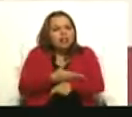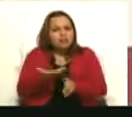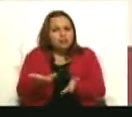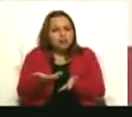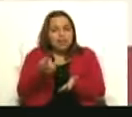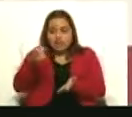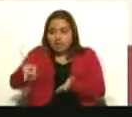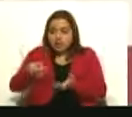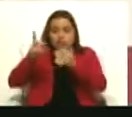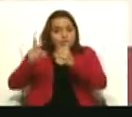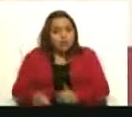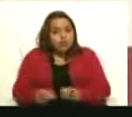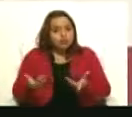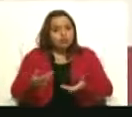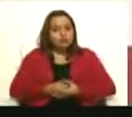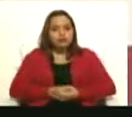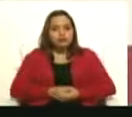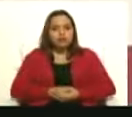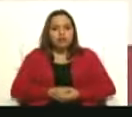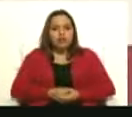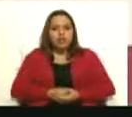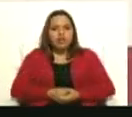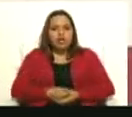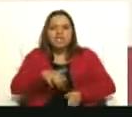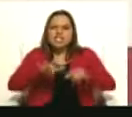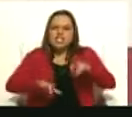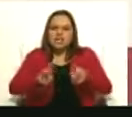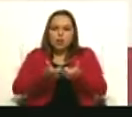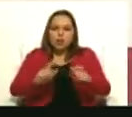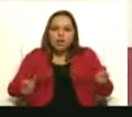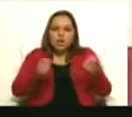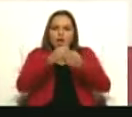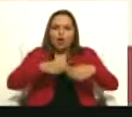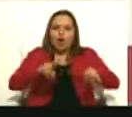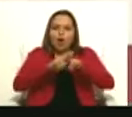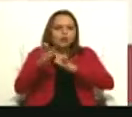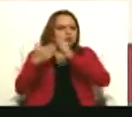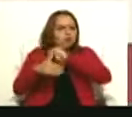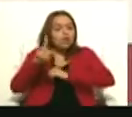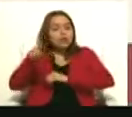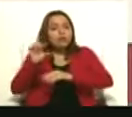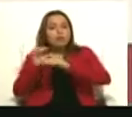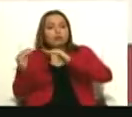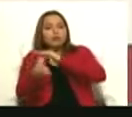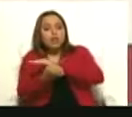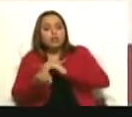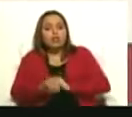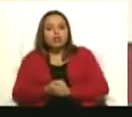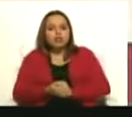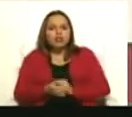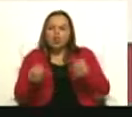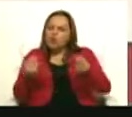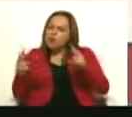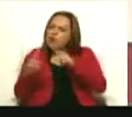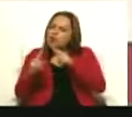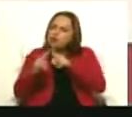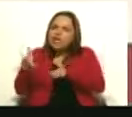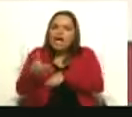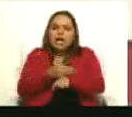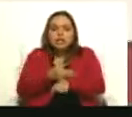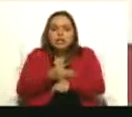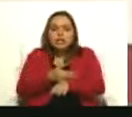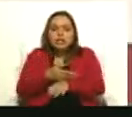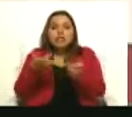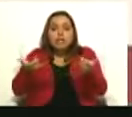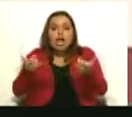esta postura común entre el secretario general de las Naciones Unidas y Guyana? ¿Cómo la conocía de antemano? Y ya